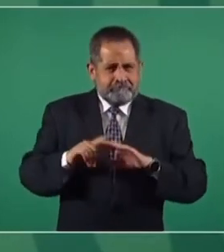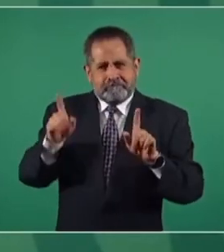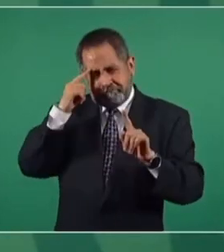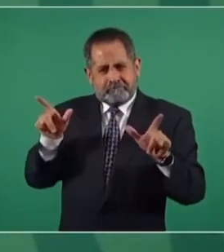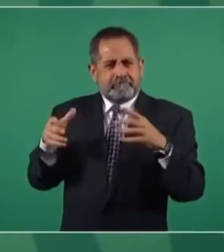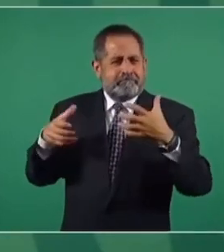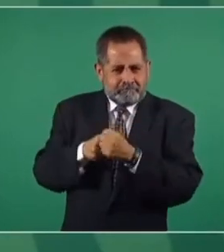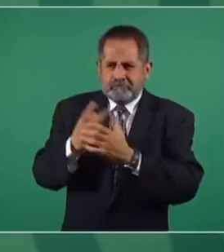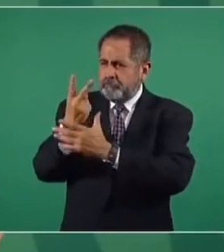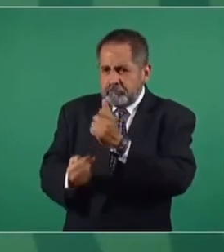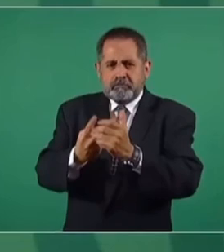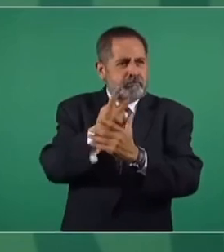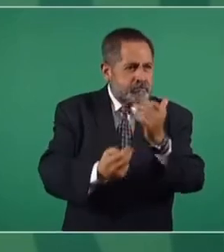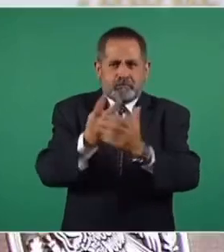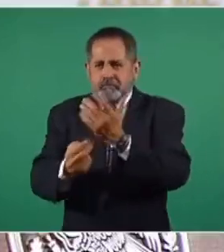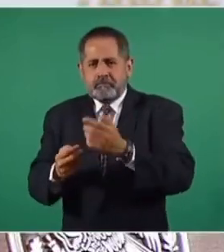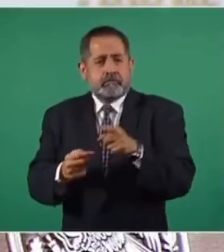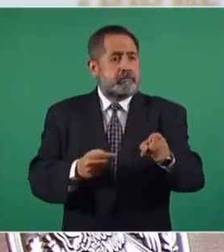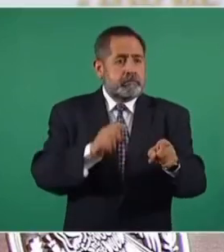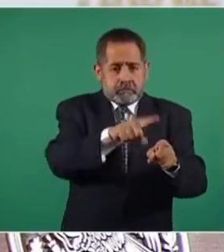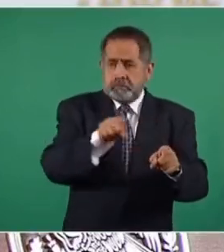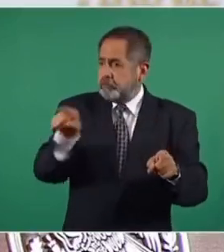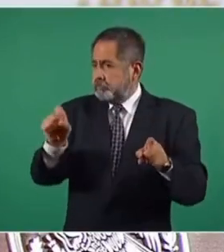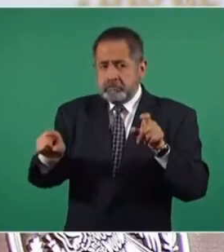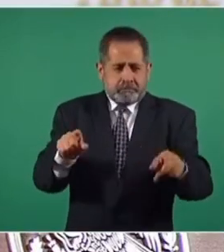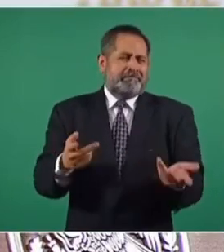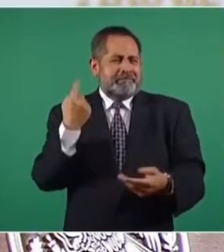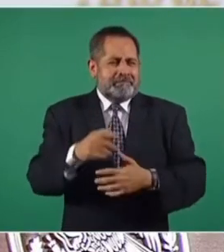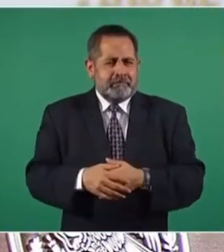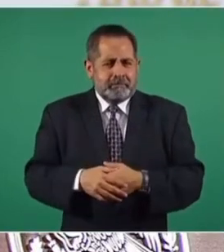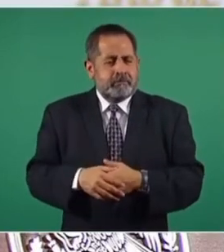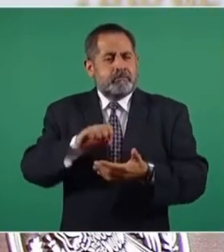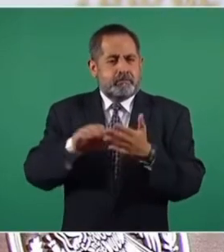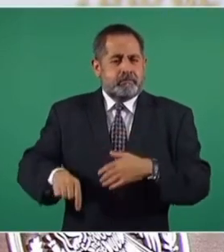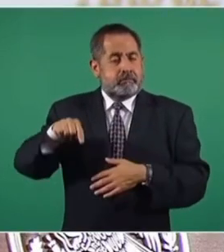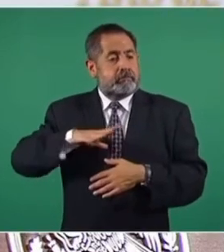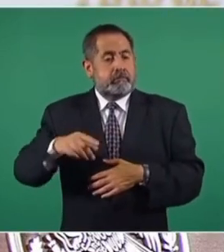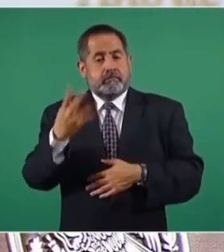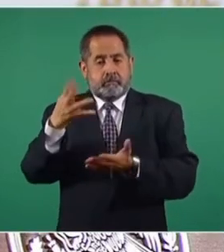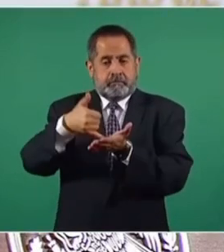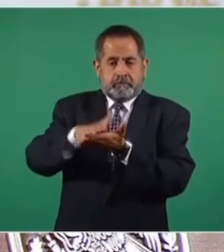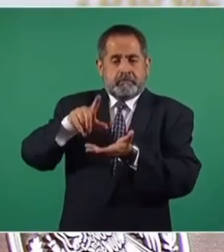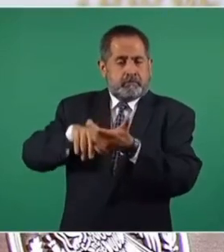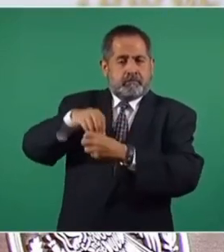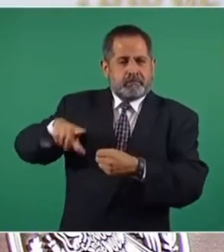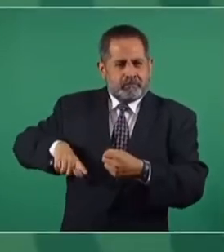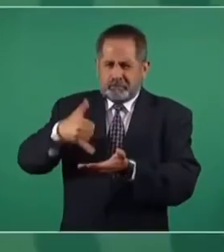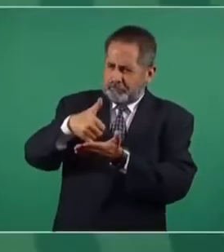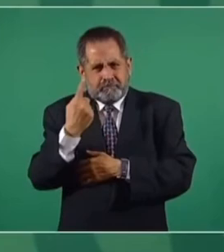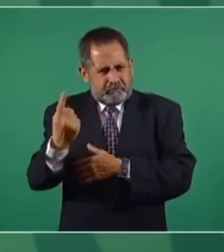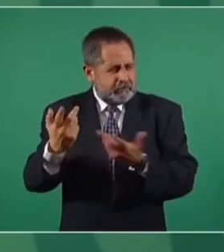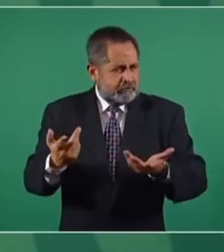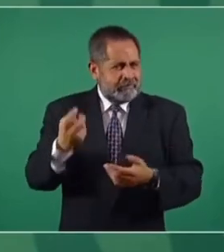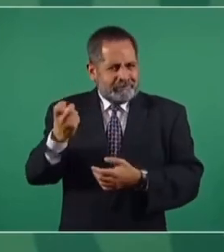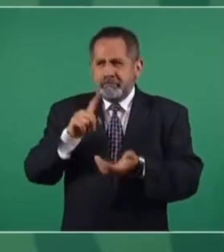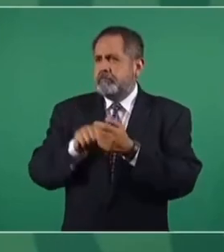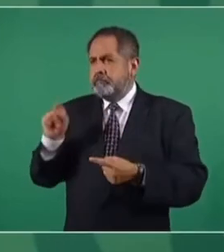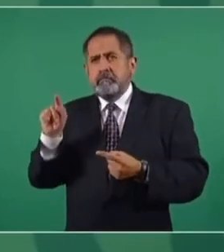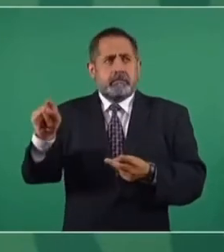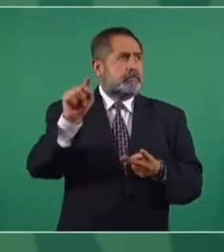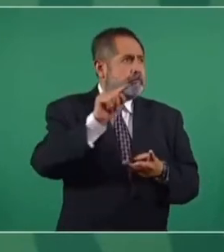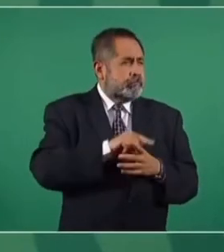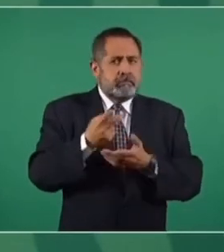completar, para que no haya duplicidad de funciones. Por ejemplo, hay 4 imprentas en el gobierno. ¿Por qué no una? Y así,